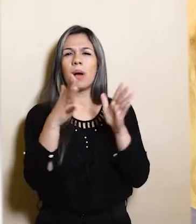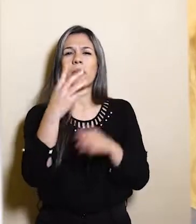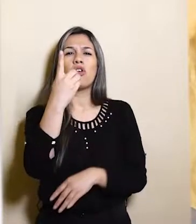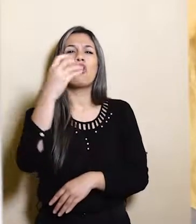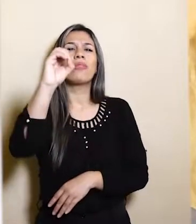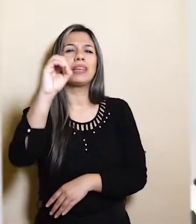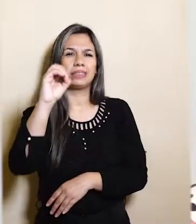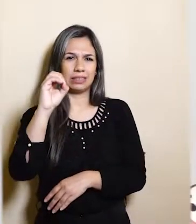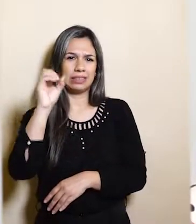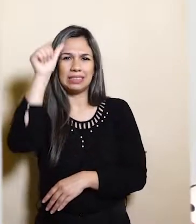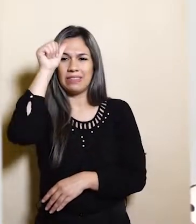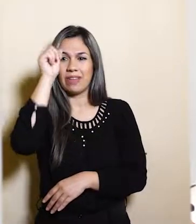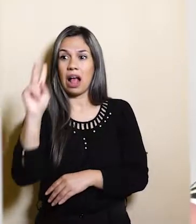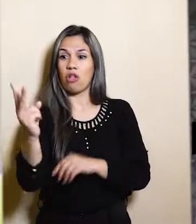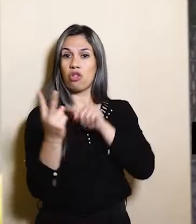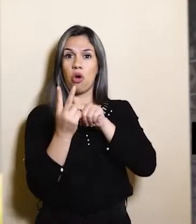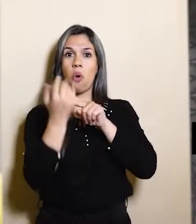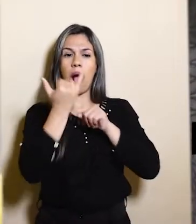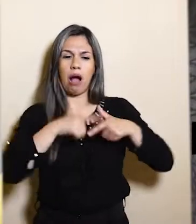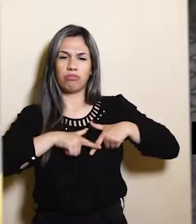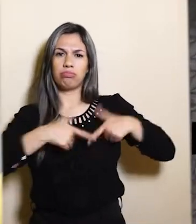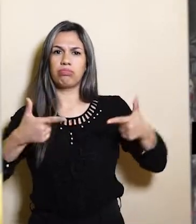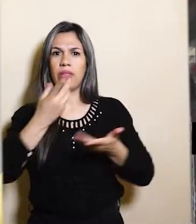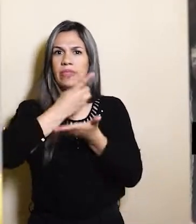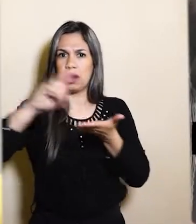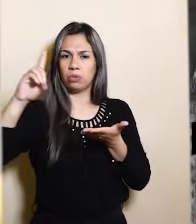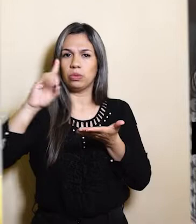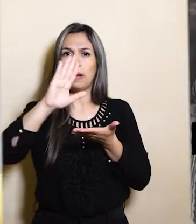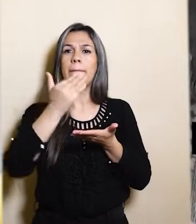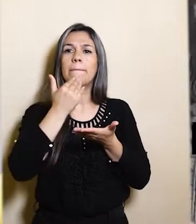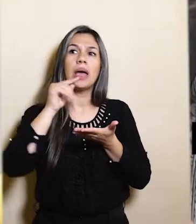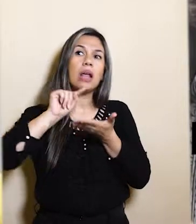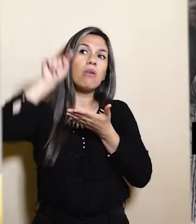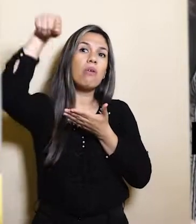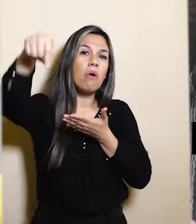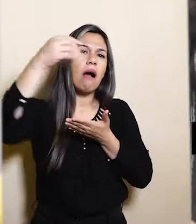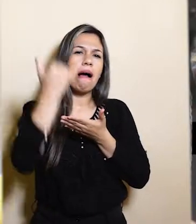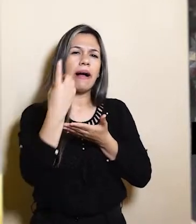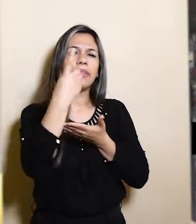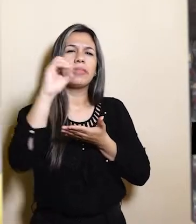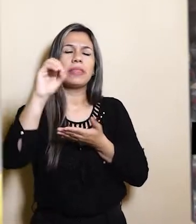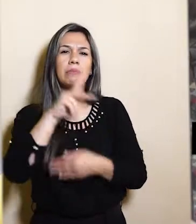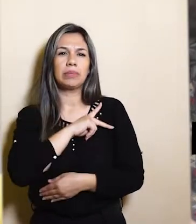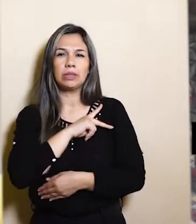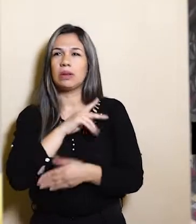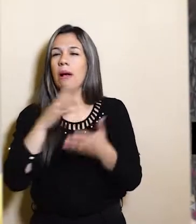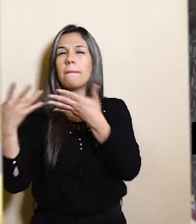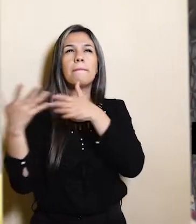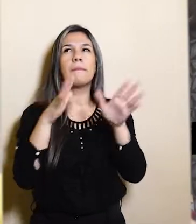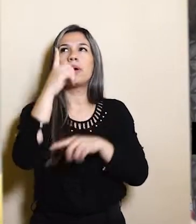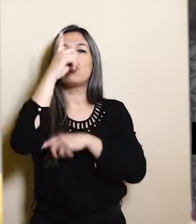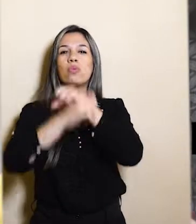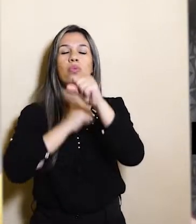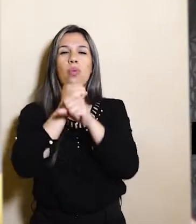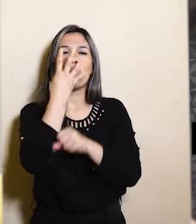el subregistro debe ser también muy alto. Entonces, ¿no? Estamos hablando que al año, por lo menos, existen